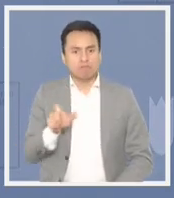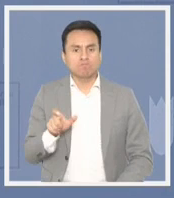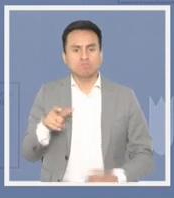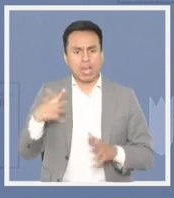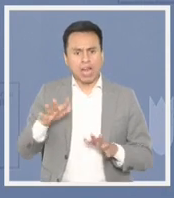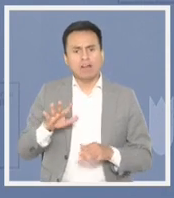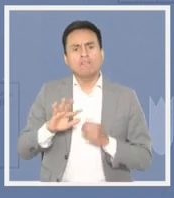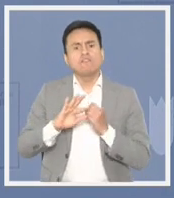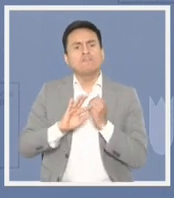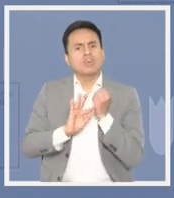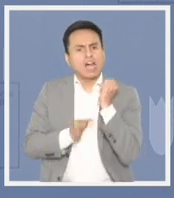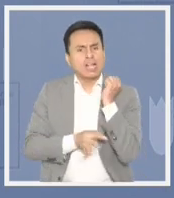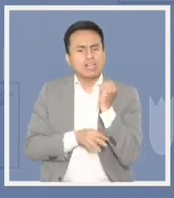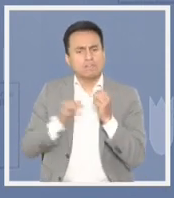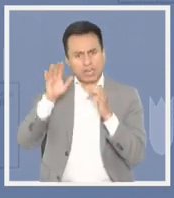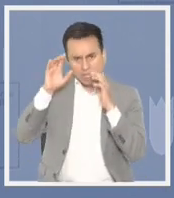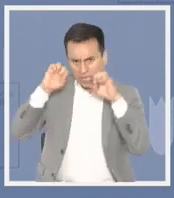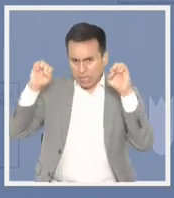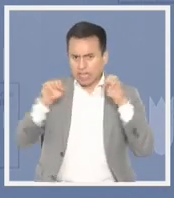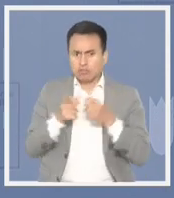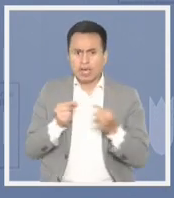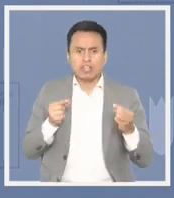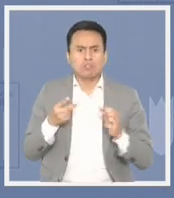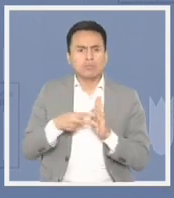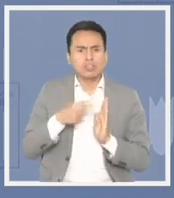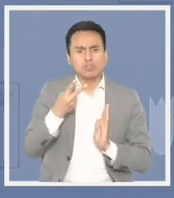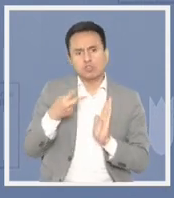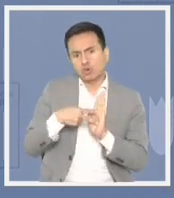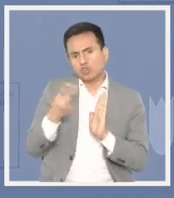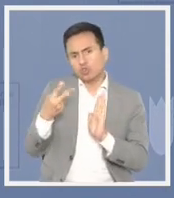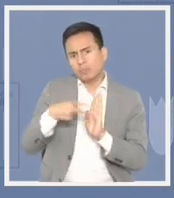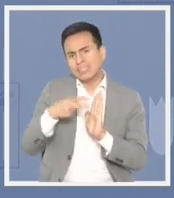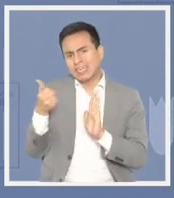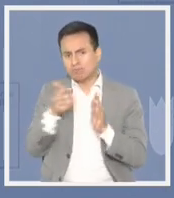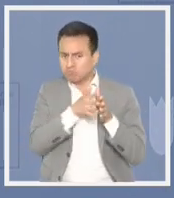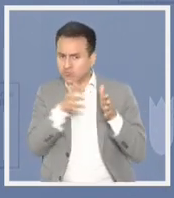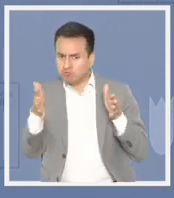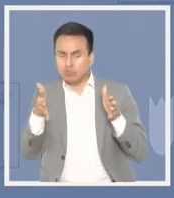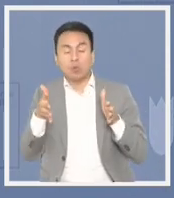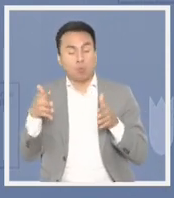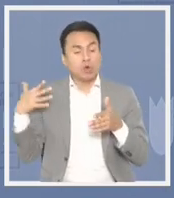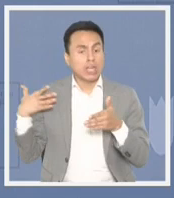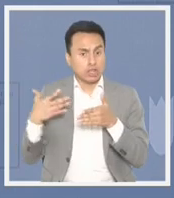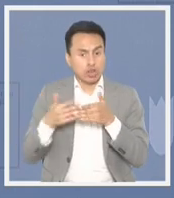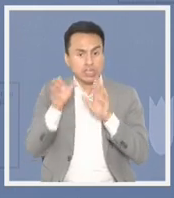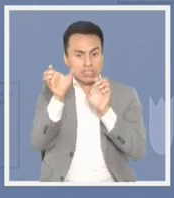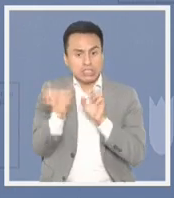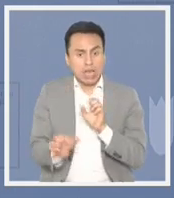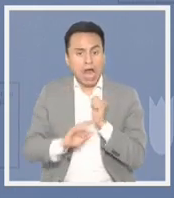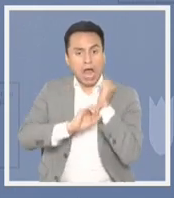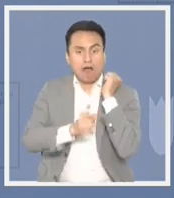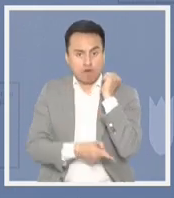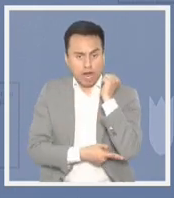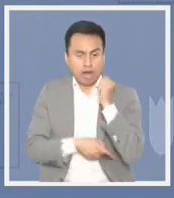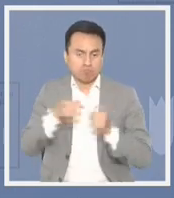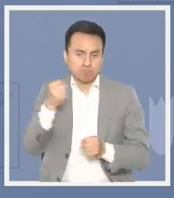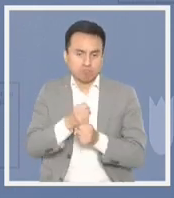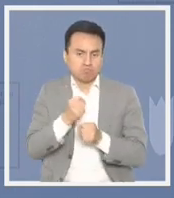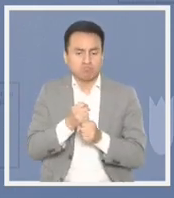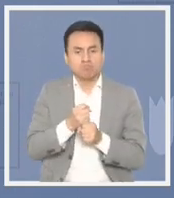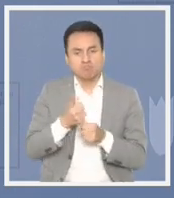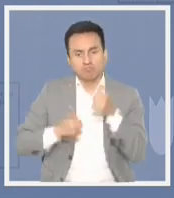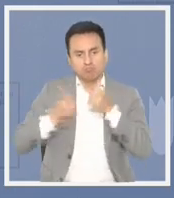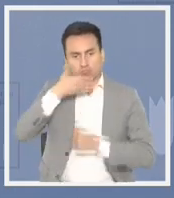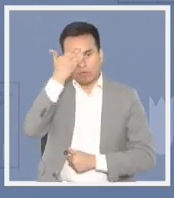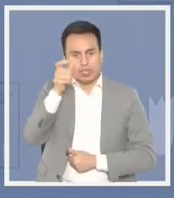Fiscalía Nacional entre el 2002 y el 2006 y tiene una dilatada trayectoria como abogado en el ejercicio libre de la